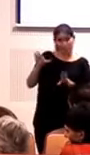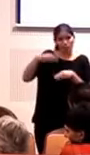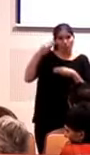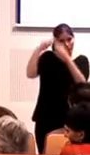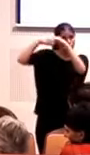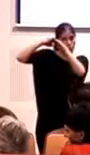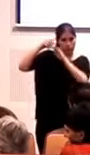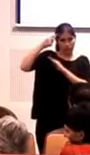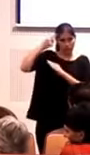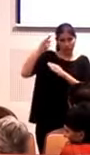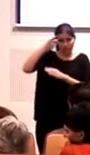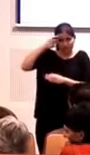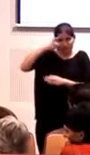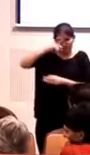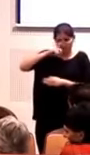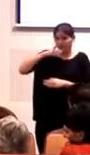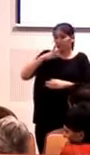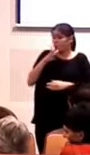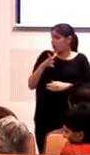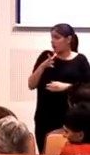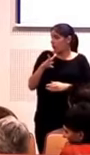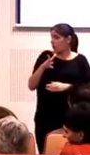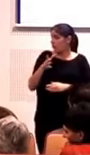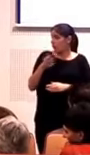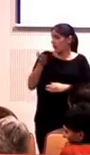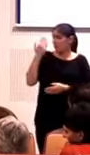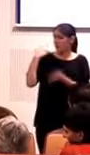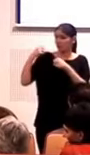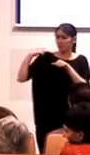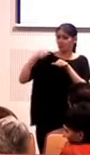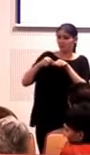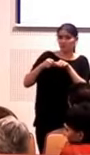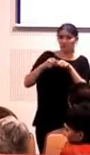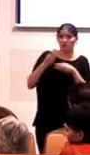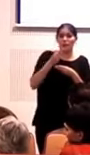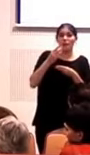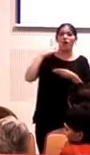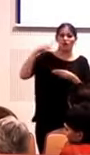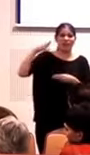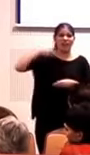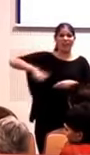Claro, que más vale lejos que cerca.